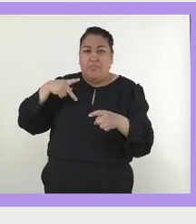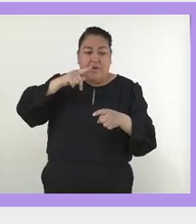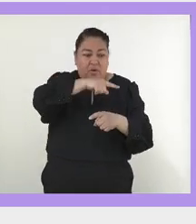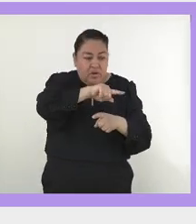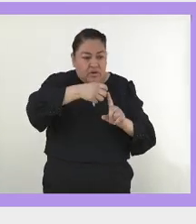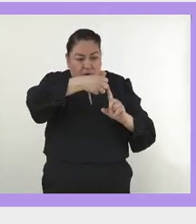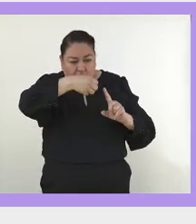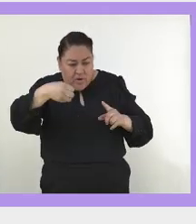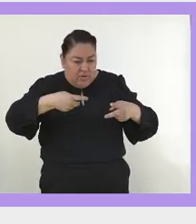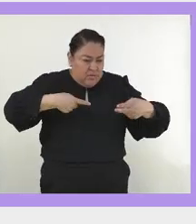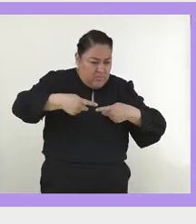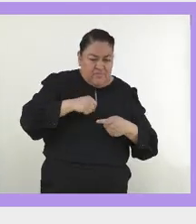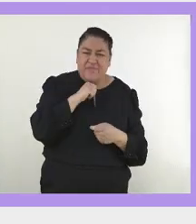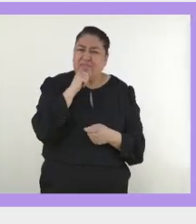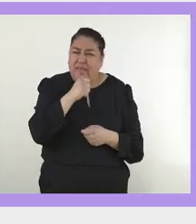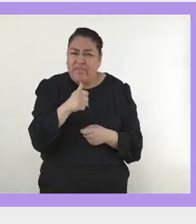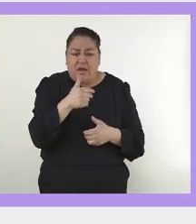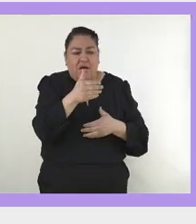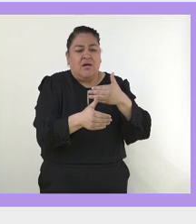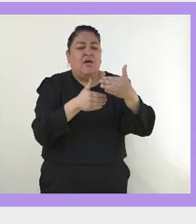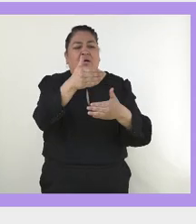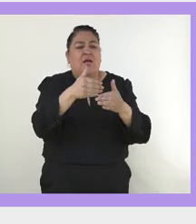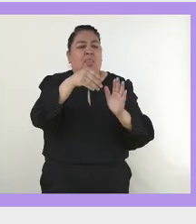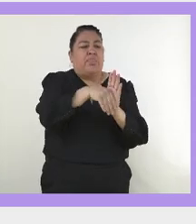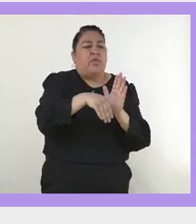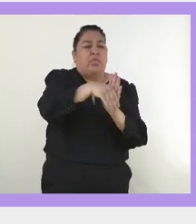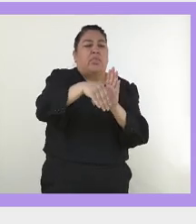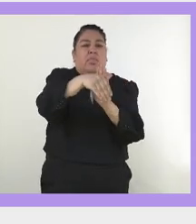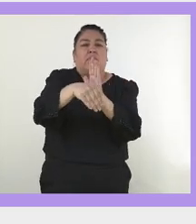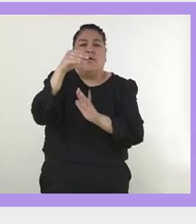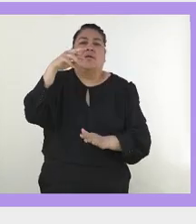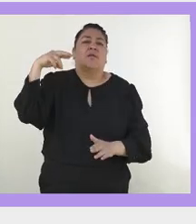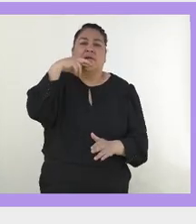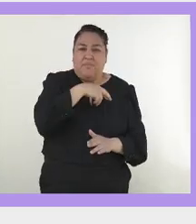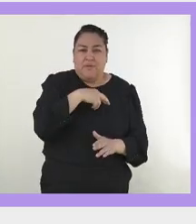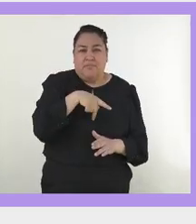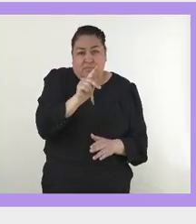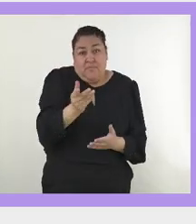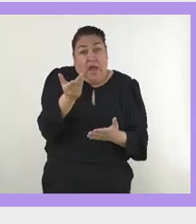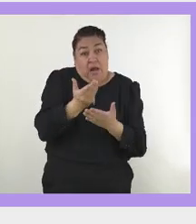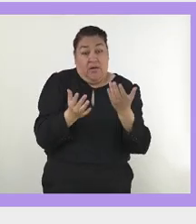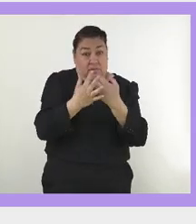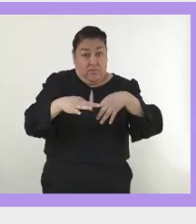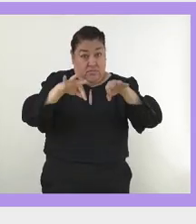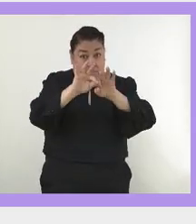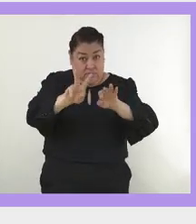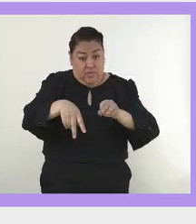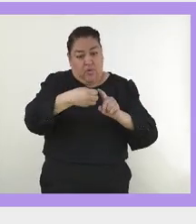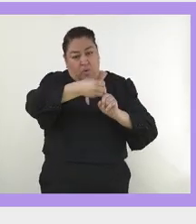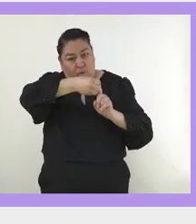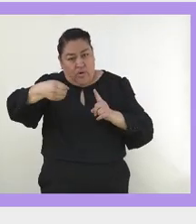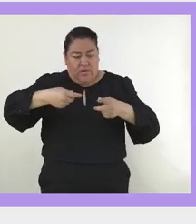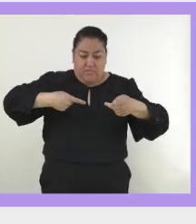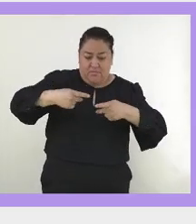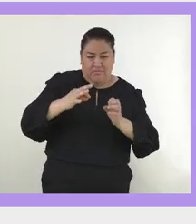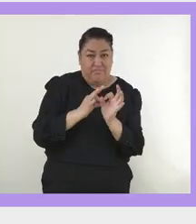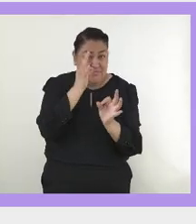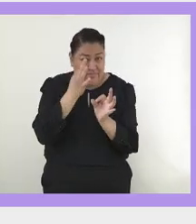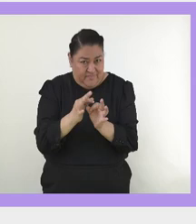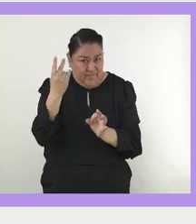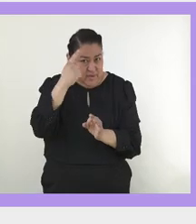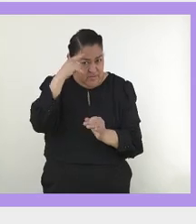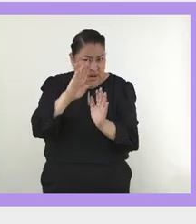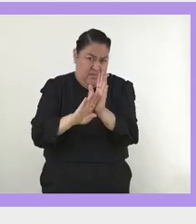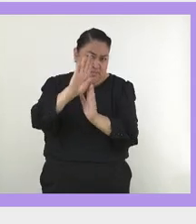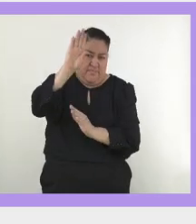es fundamental estructura hoy en día para que el fútbol mexicano siga avanzando voy a voy a agregar antes Perdón Andrea quiero nada más agregar algo